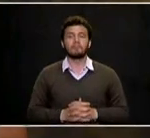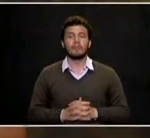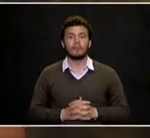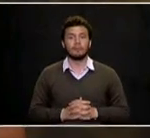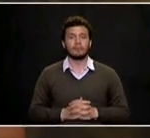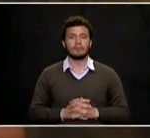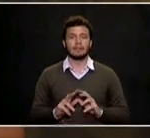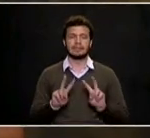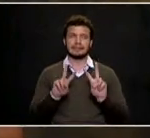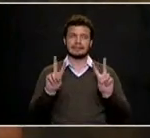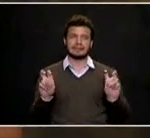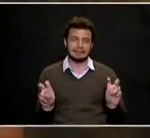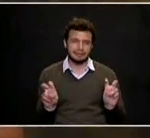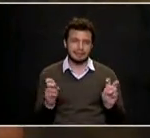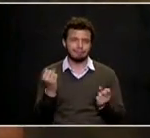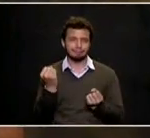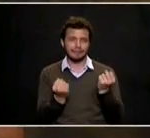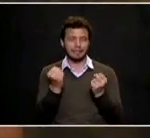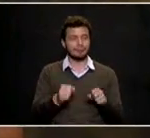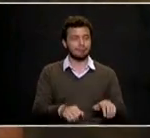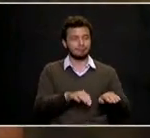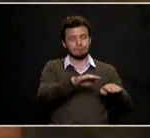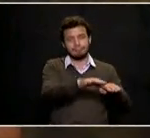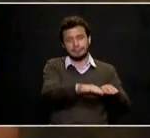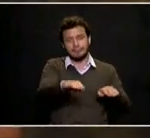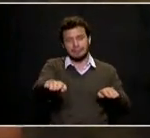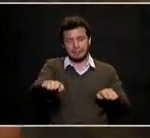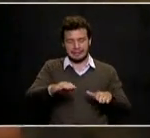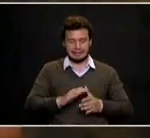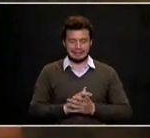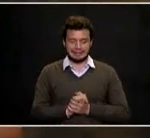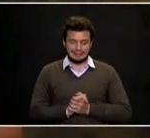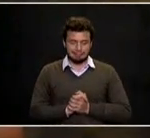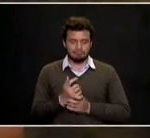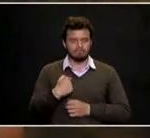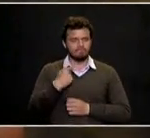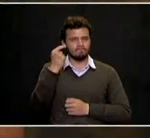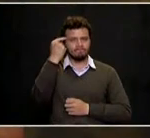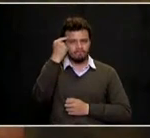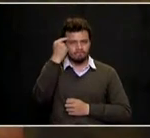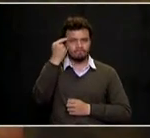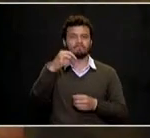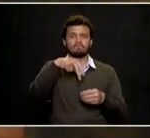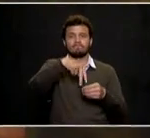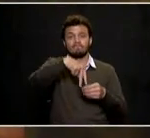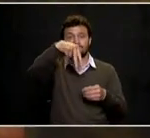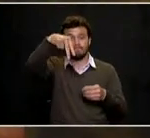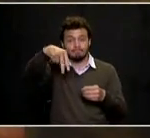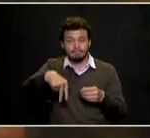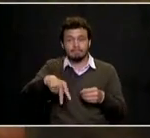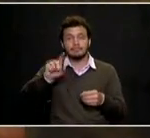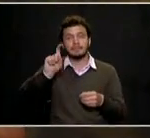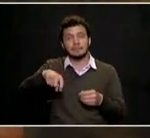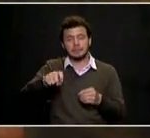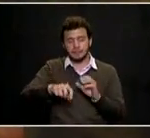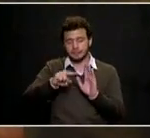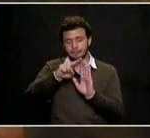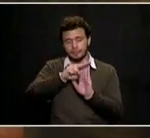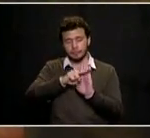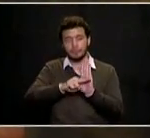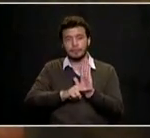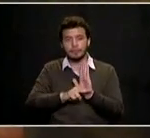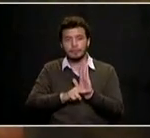parqueo creo que la ciudadanía necesita políticas de educación vial